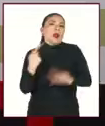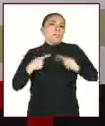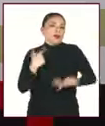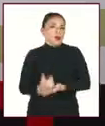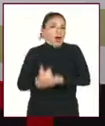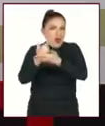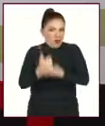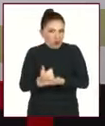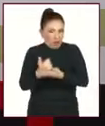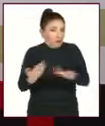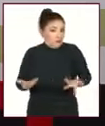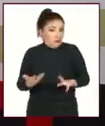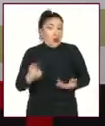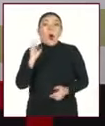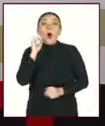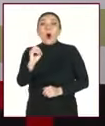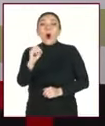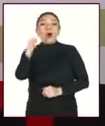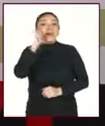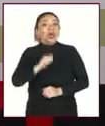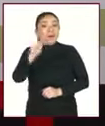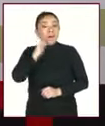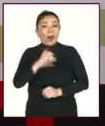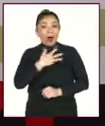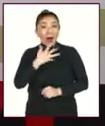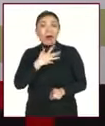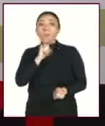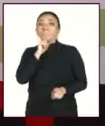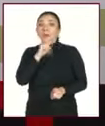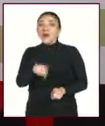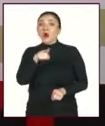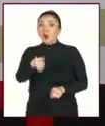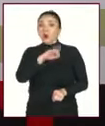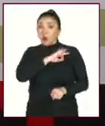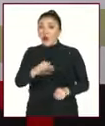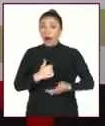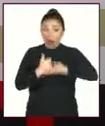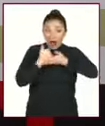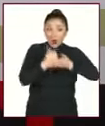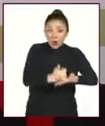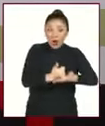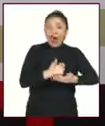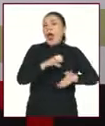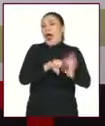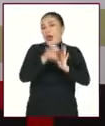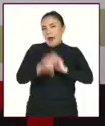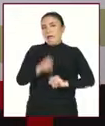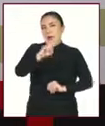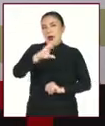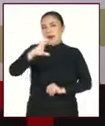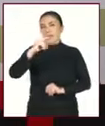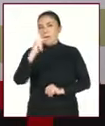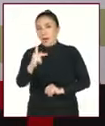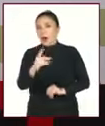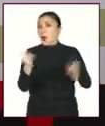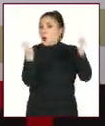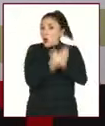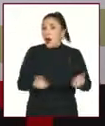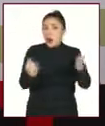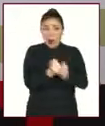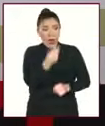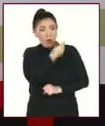pues vamos a tener el mismo ritmo para poder dar un RCP o va a haber un momento en